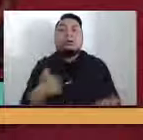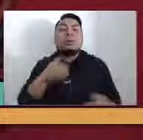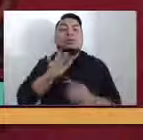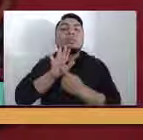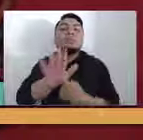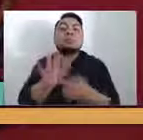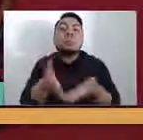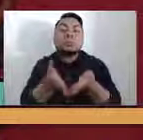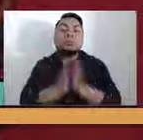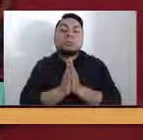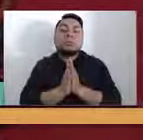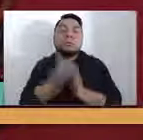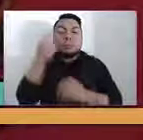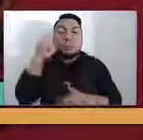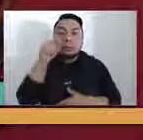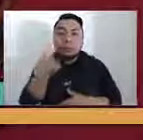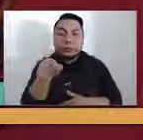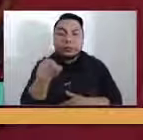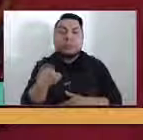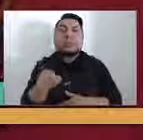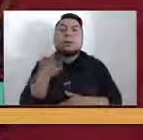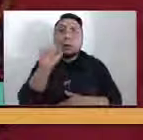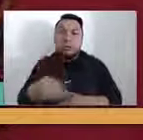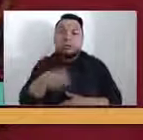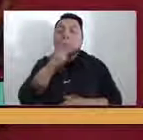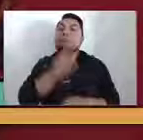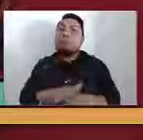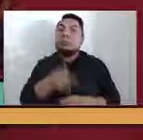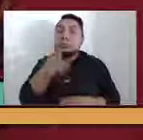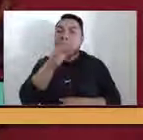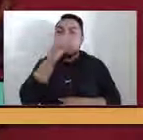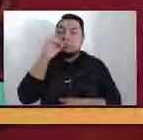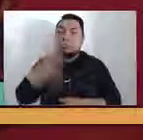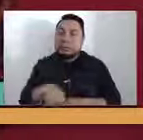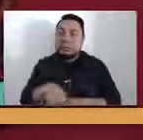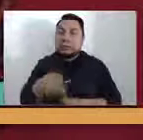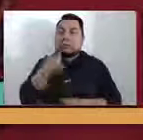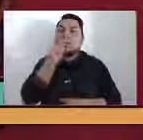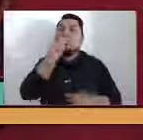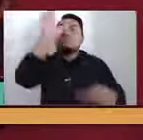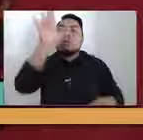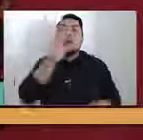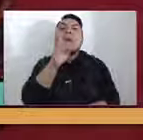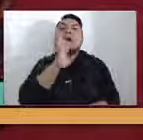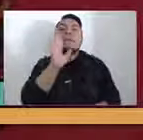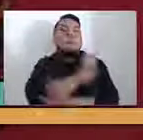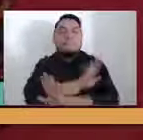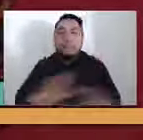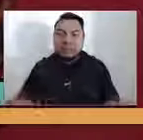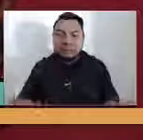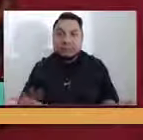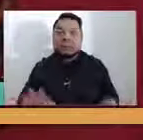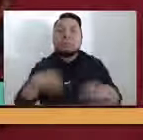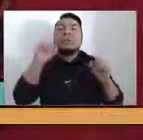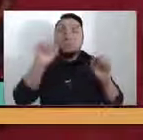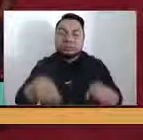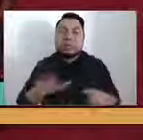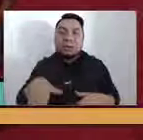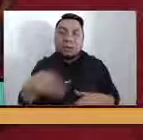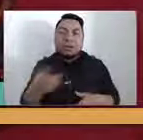esa solicitud para que usted cumpla su palabra, si es que la tiene, de no hablar más, porque hay justamente